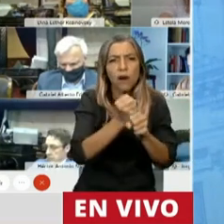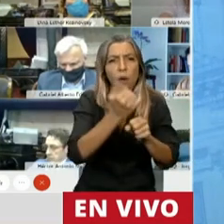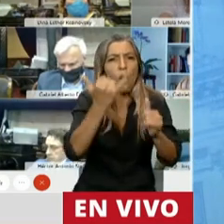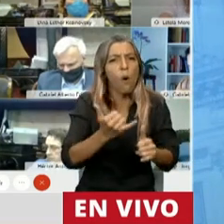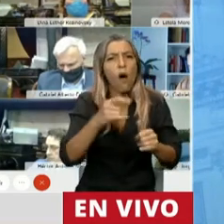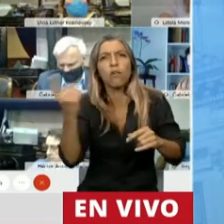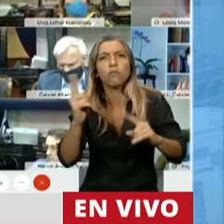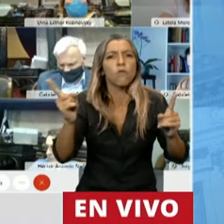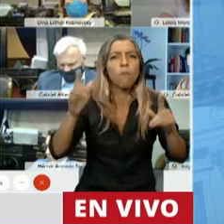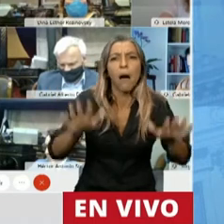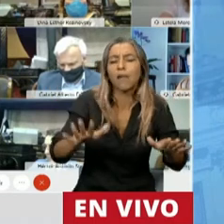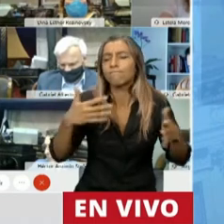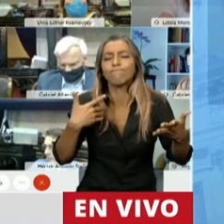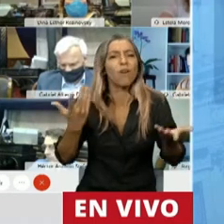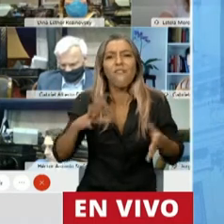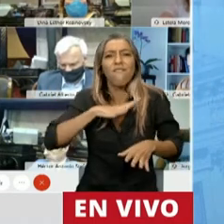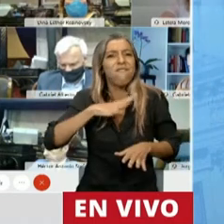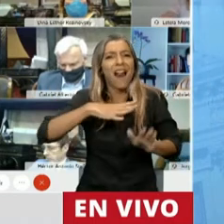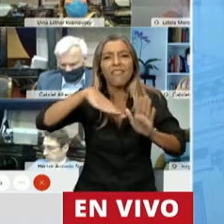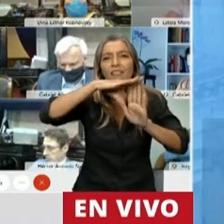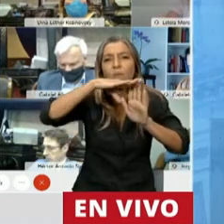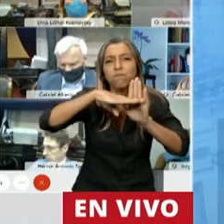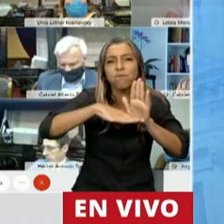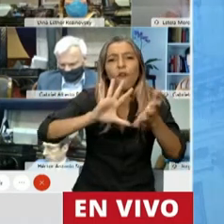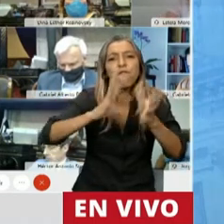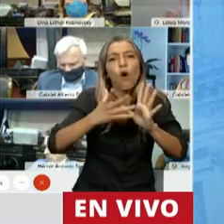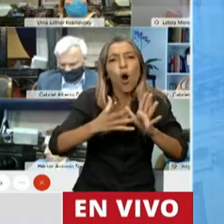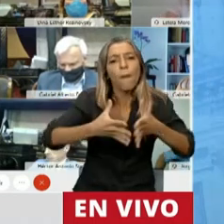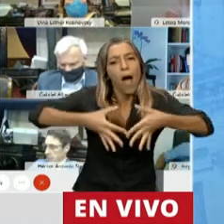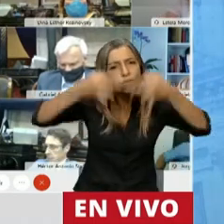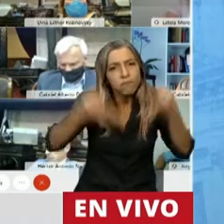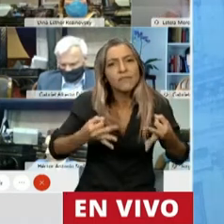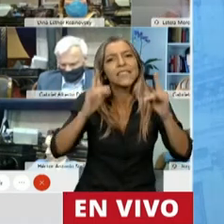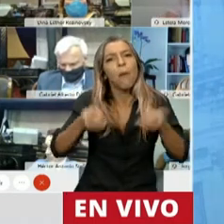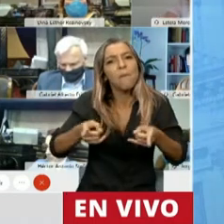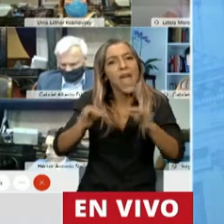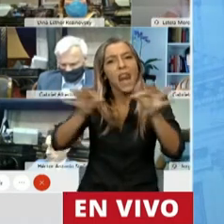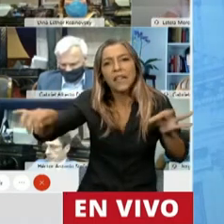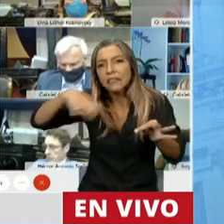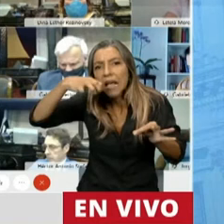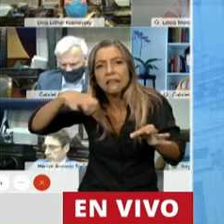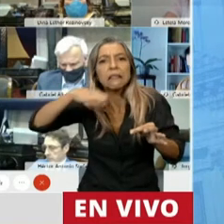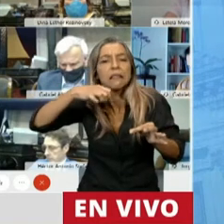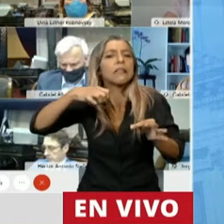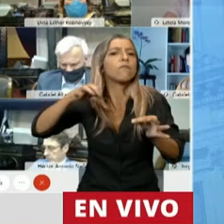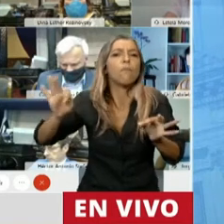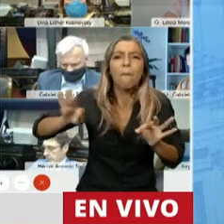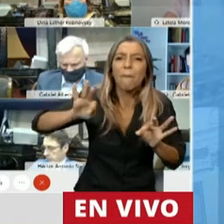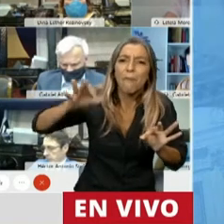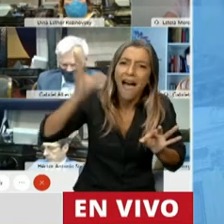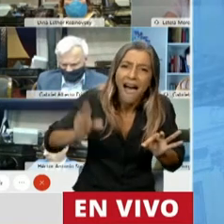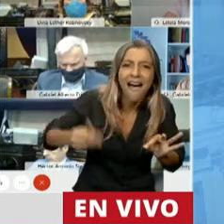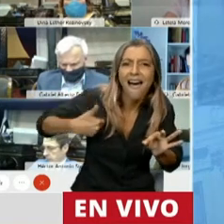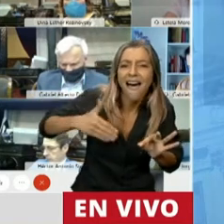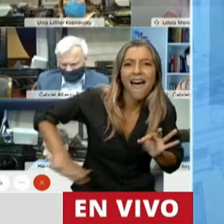8 meses no tenemos un protocolo unificado con testeos en todo el país, sino que prima lo